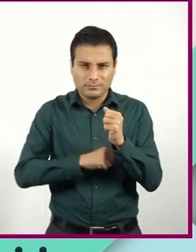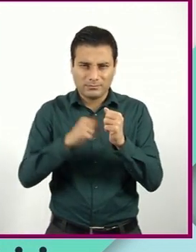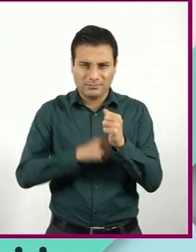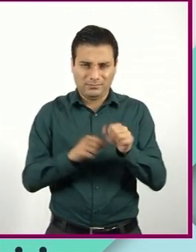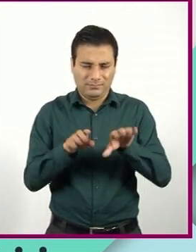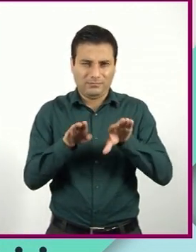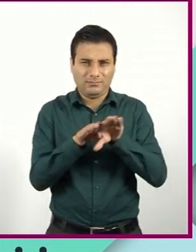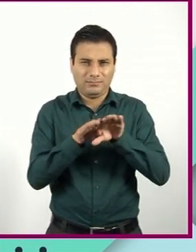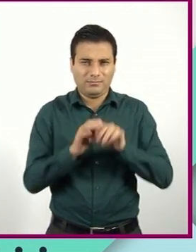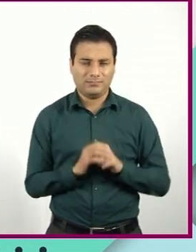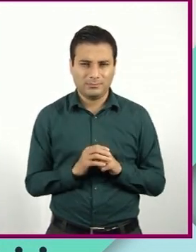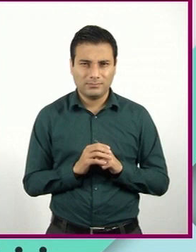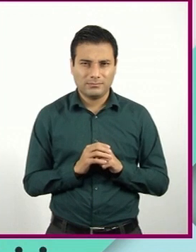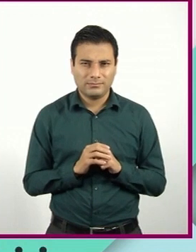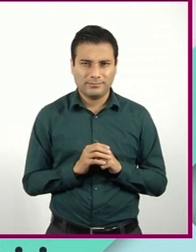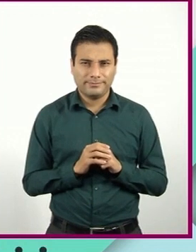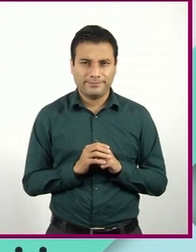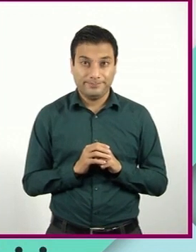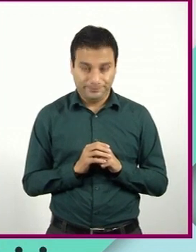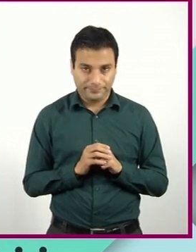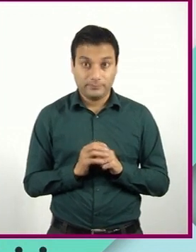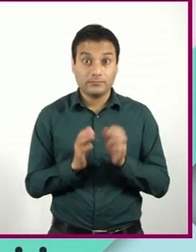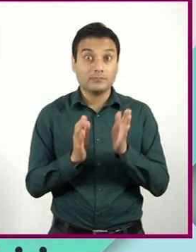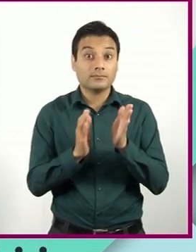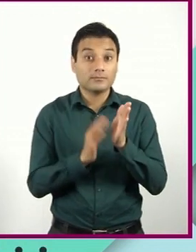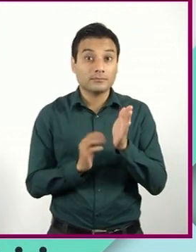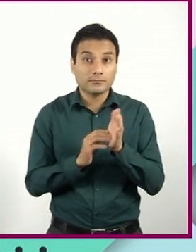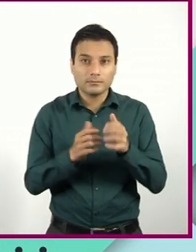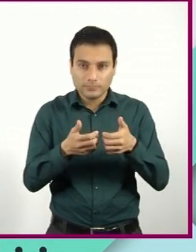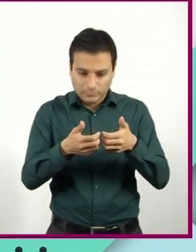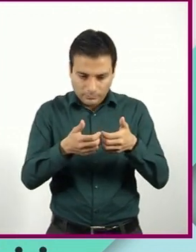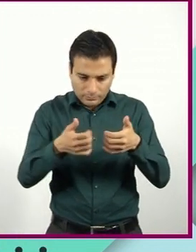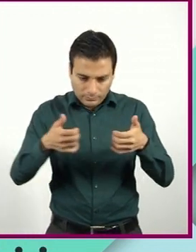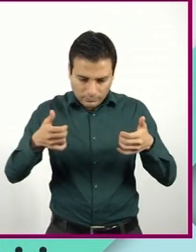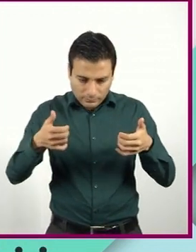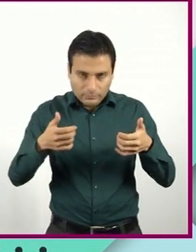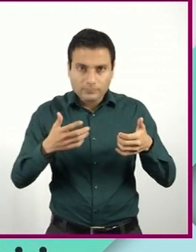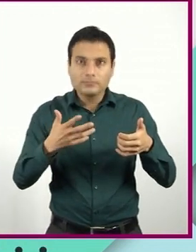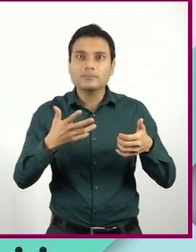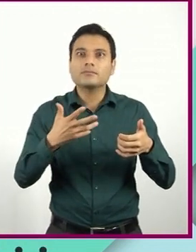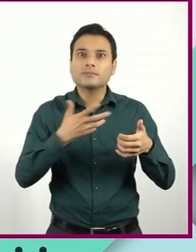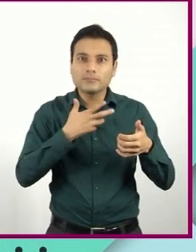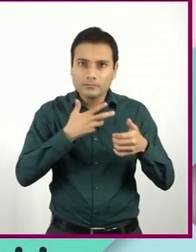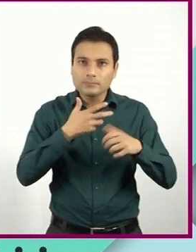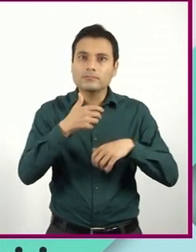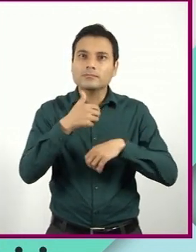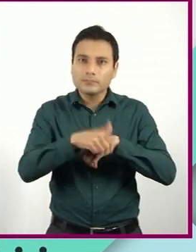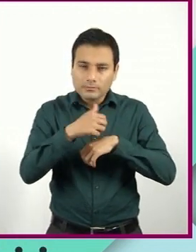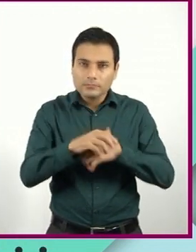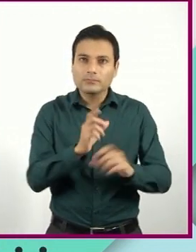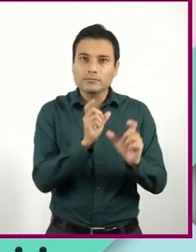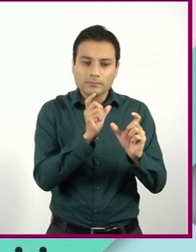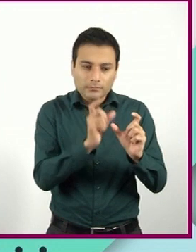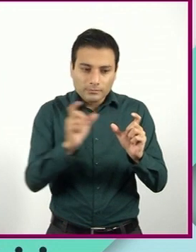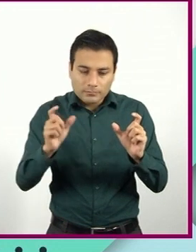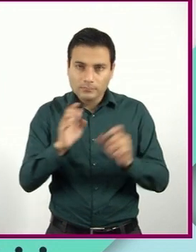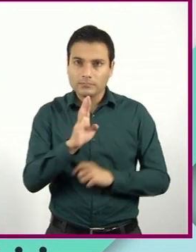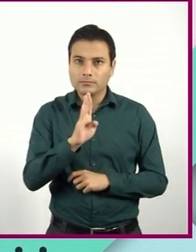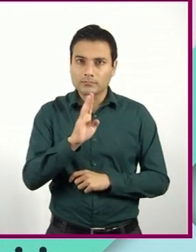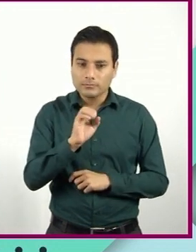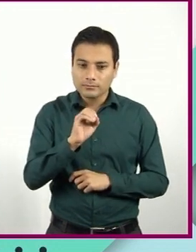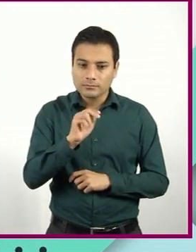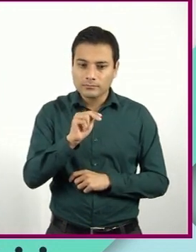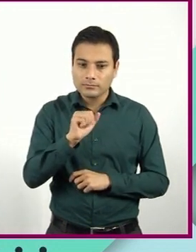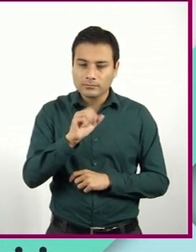Y naturalmente, en el rollo estaba toda la serie de Bonacci. A partir de ahí, los